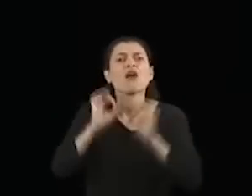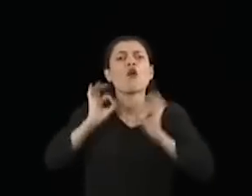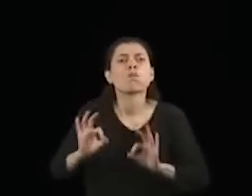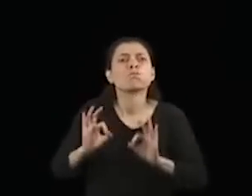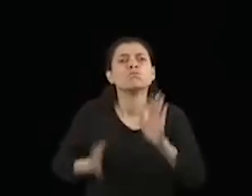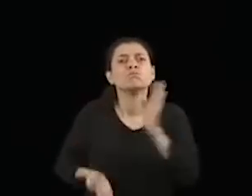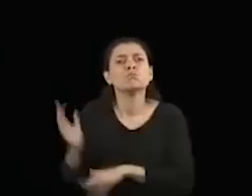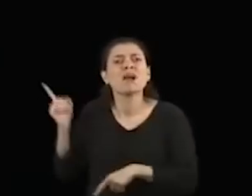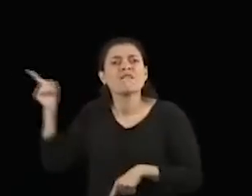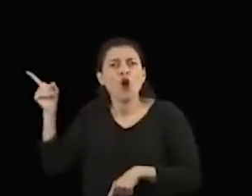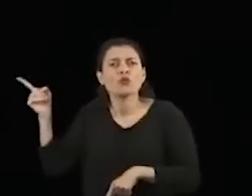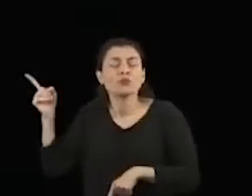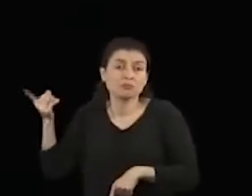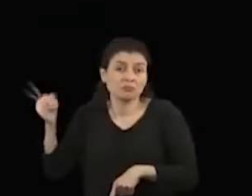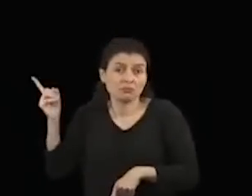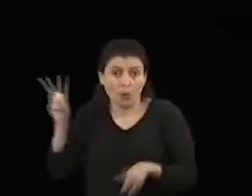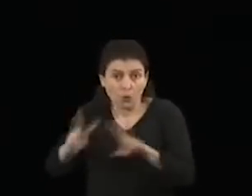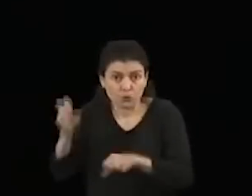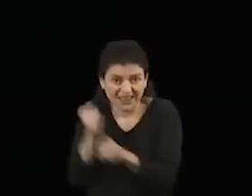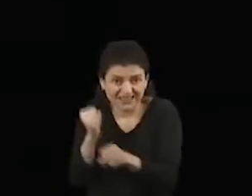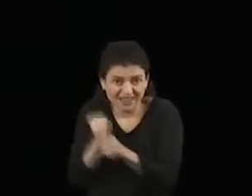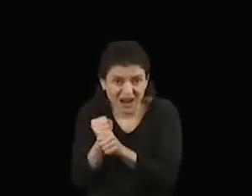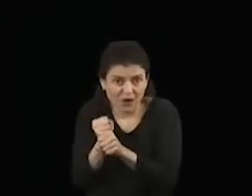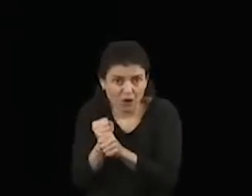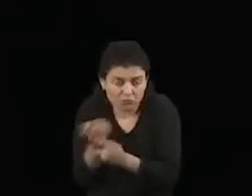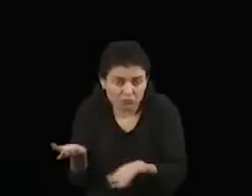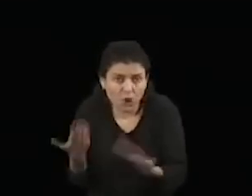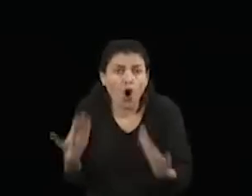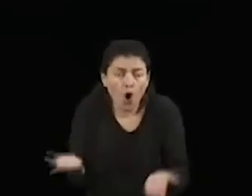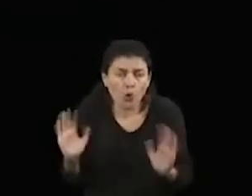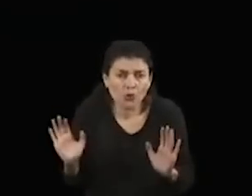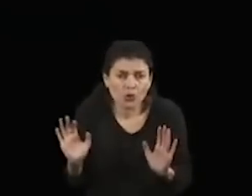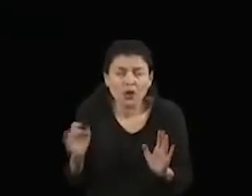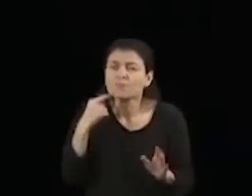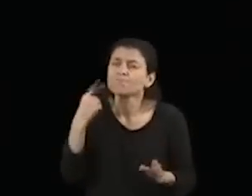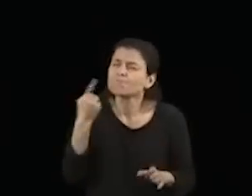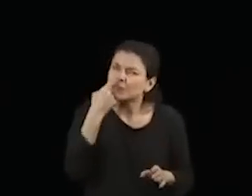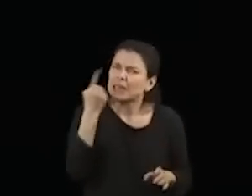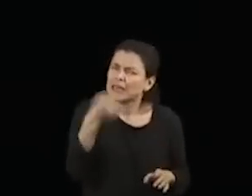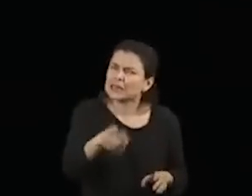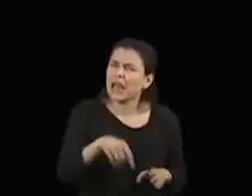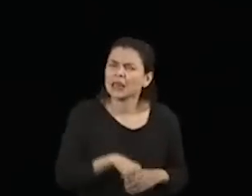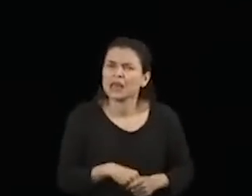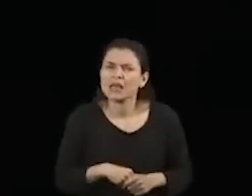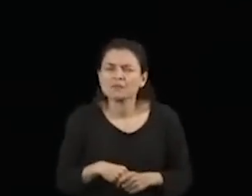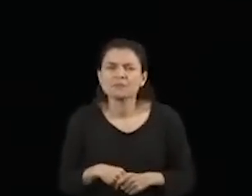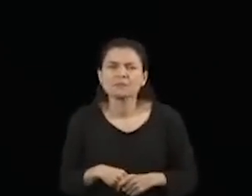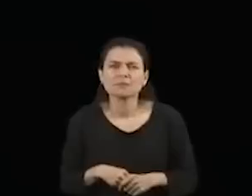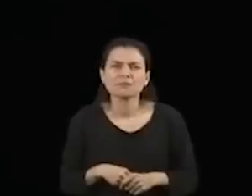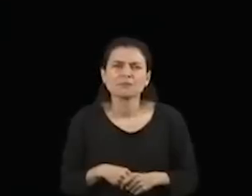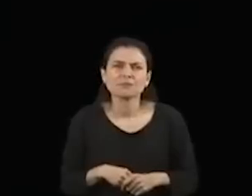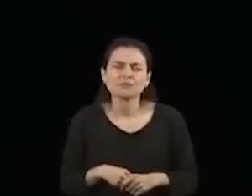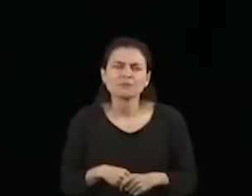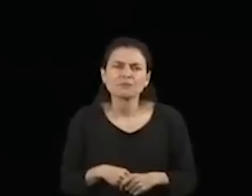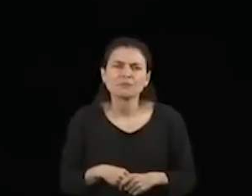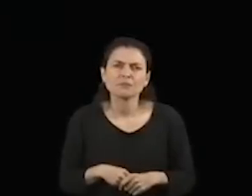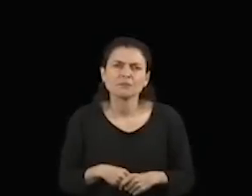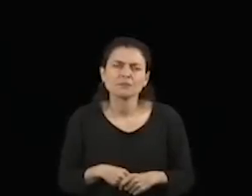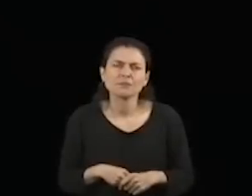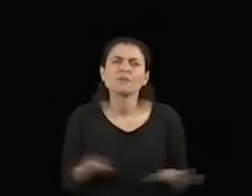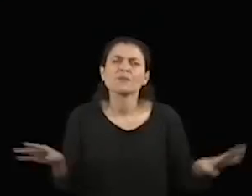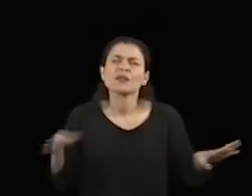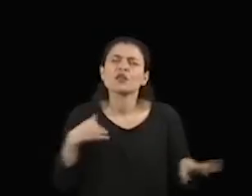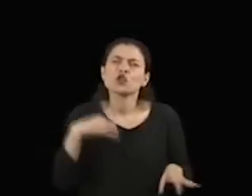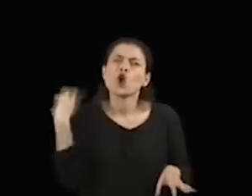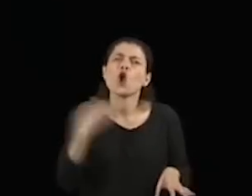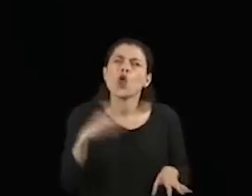Voy a tener que salir a laburar. Entonces, es interesante porque como tengo que